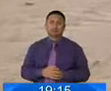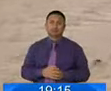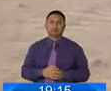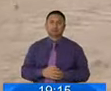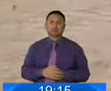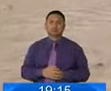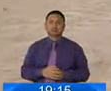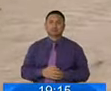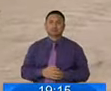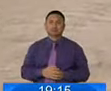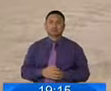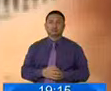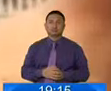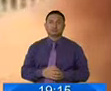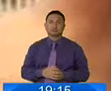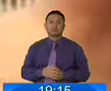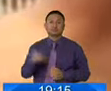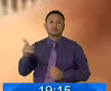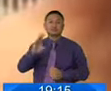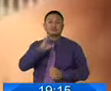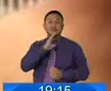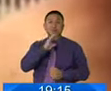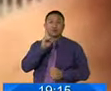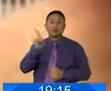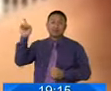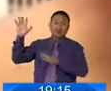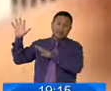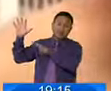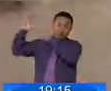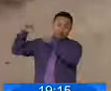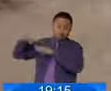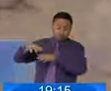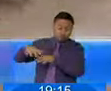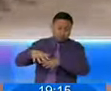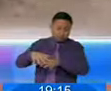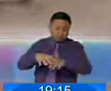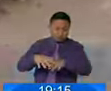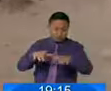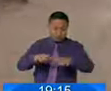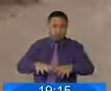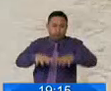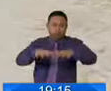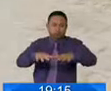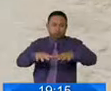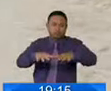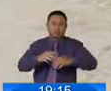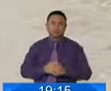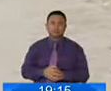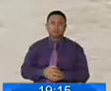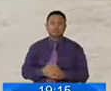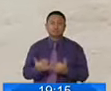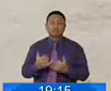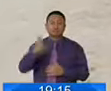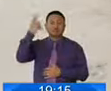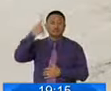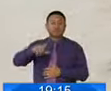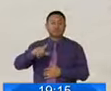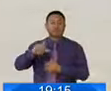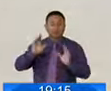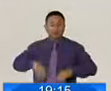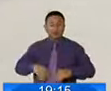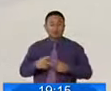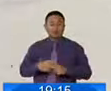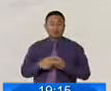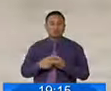llueve un poquito, todavía el agua de la parte alta viene y se no tiene por dónde desfogar. El invierno que empieza en la provincia de Loja deja ya varios